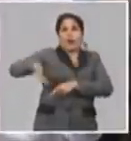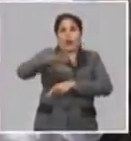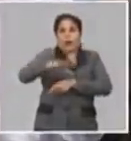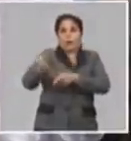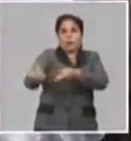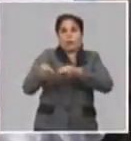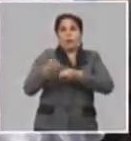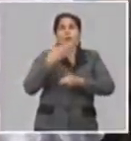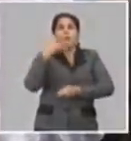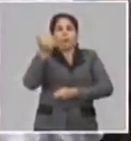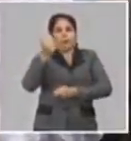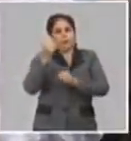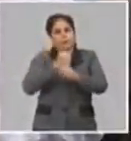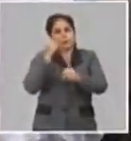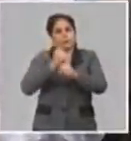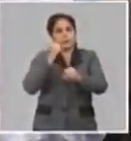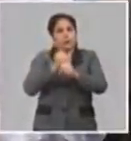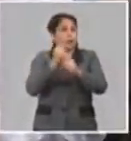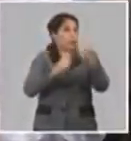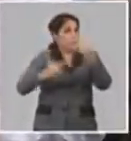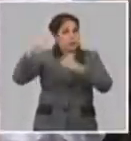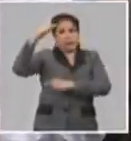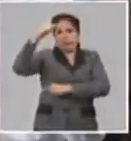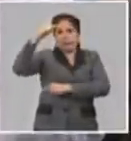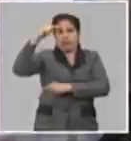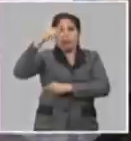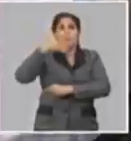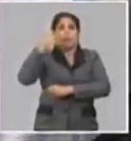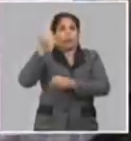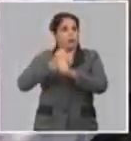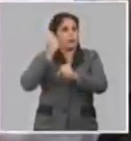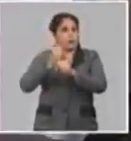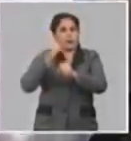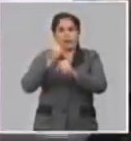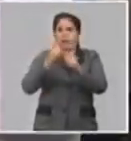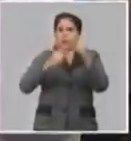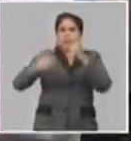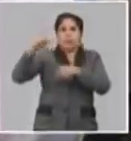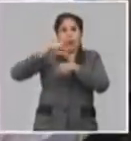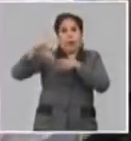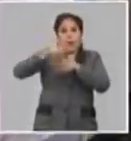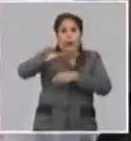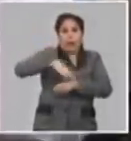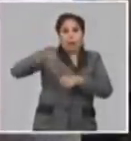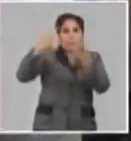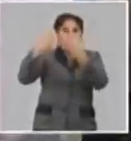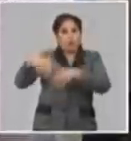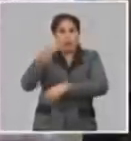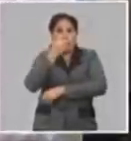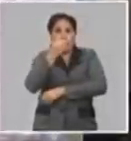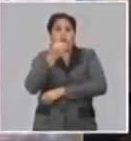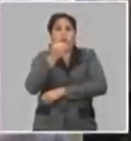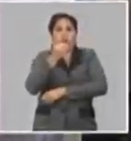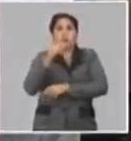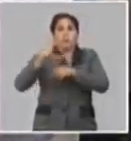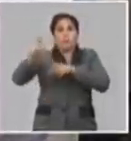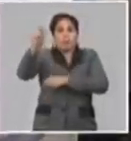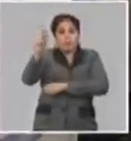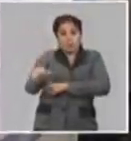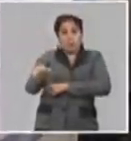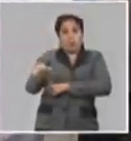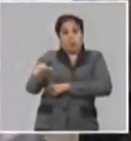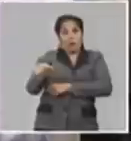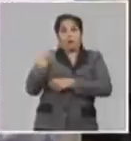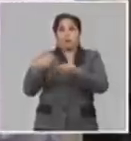la eficiencia y que lo que prime sea el menor costo entre el productor y el consumidor